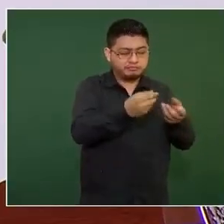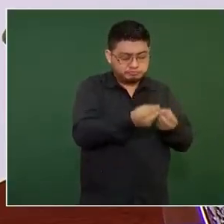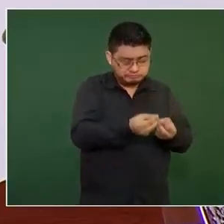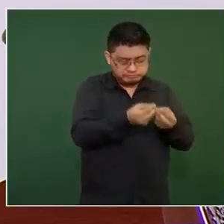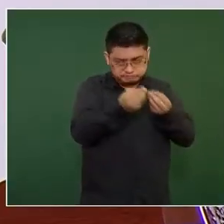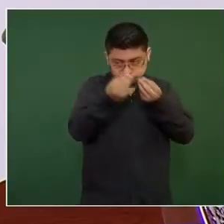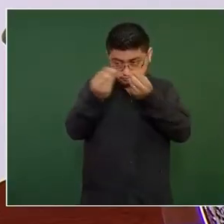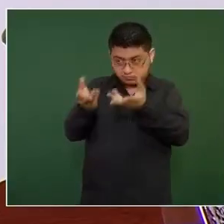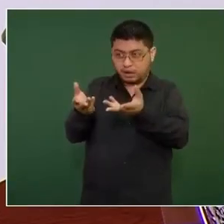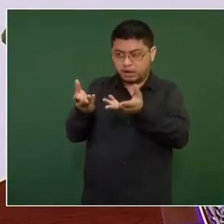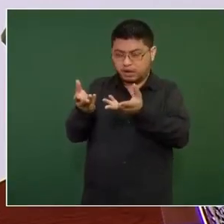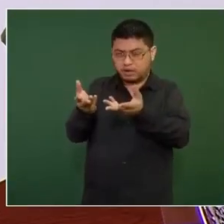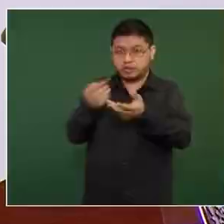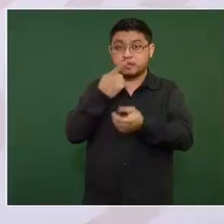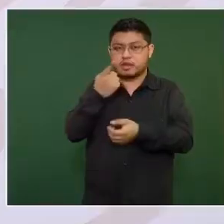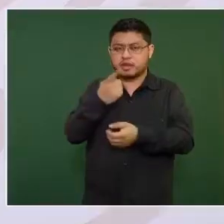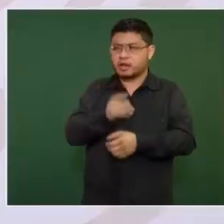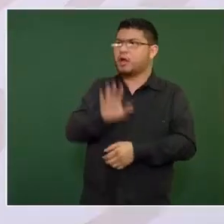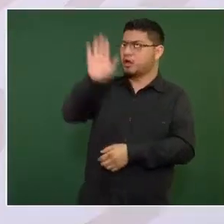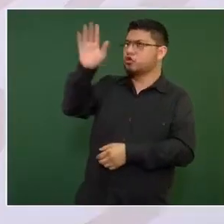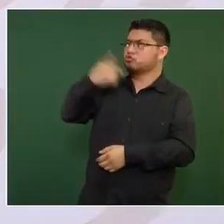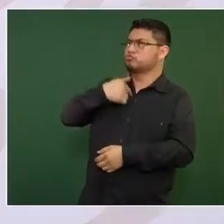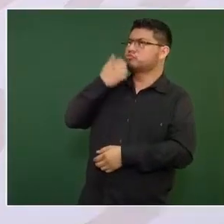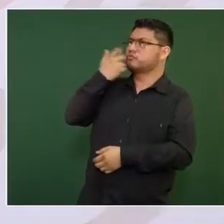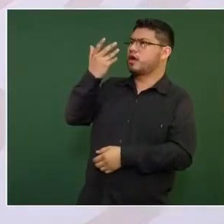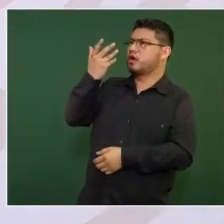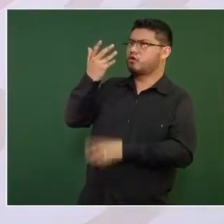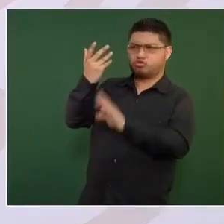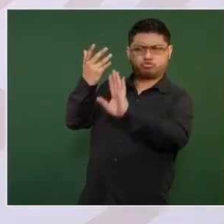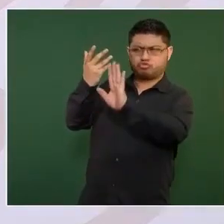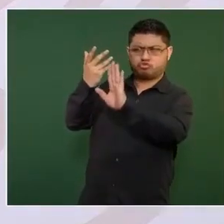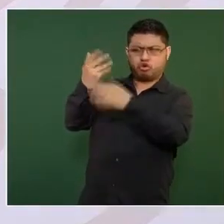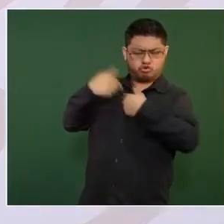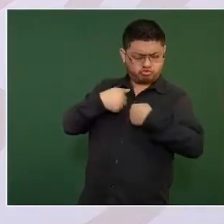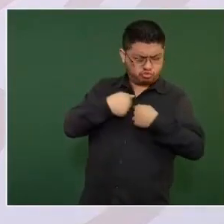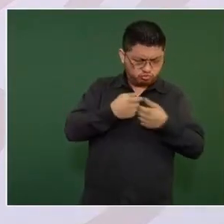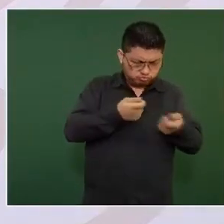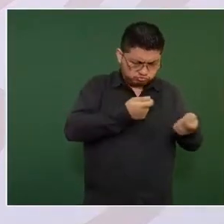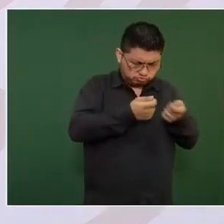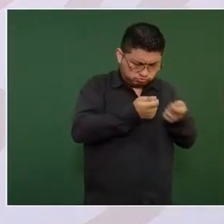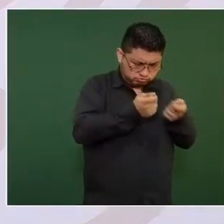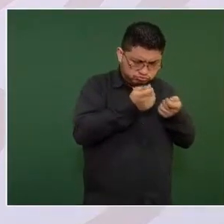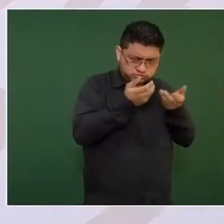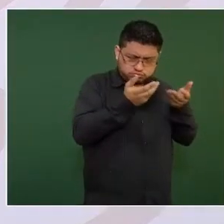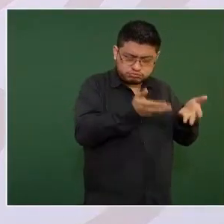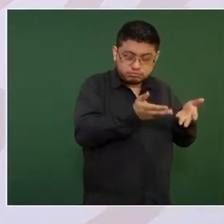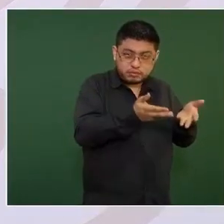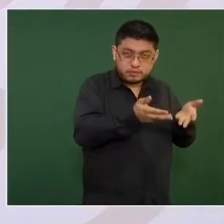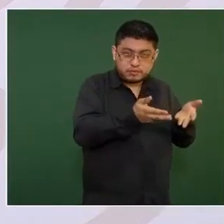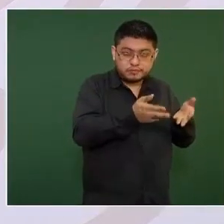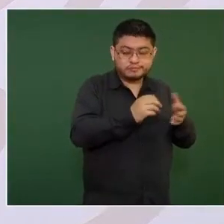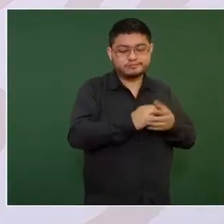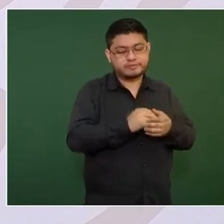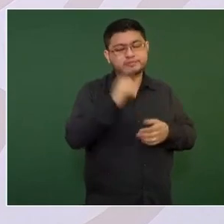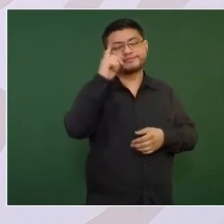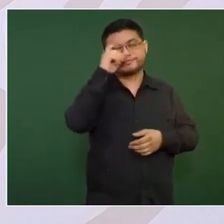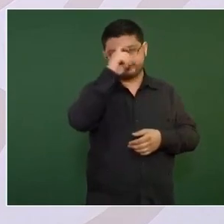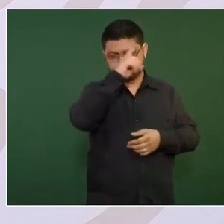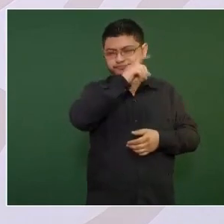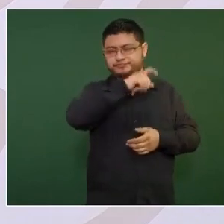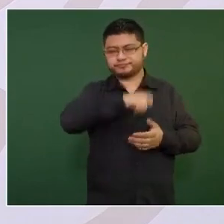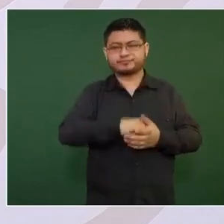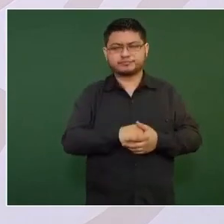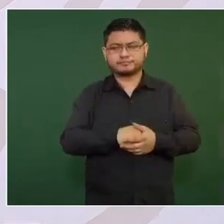y diga: no, yo soy el que quiero seguir manejando la salud. Pero como